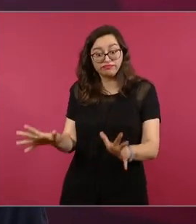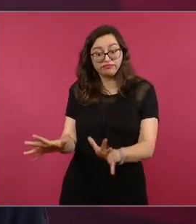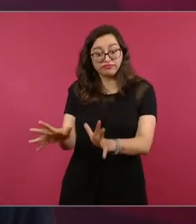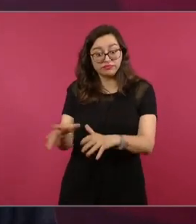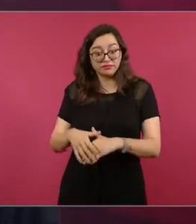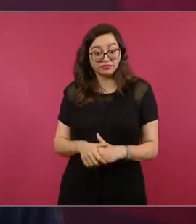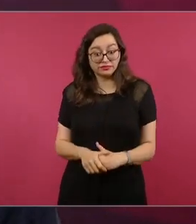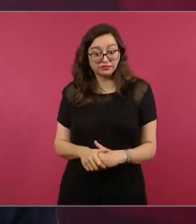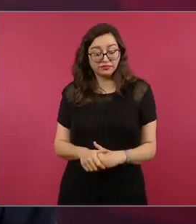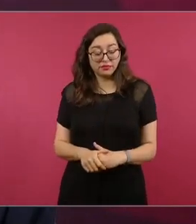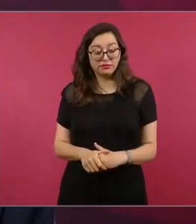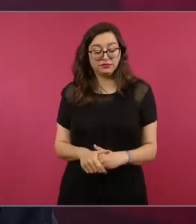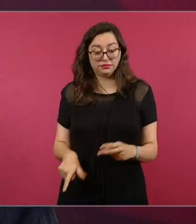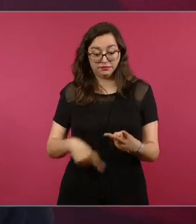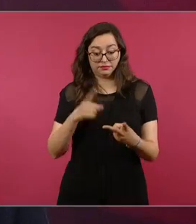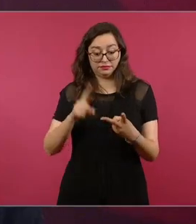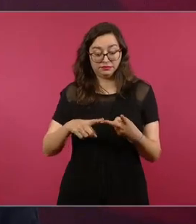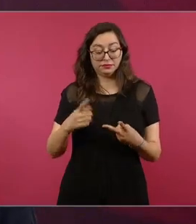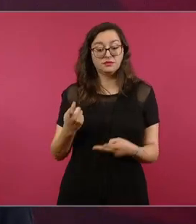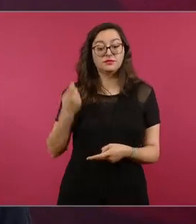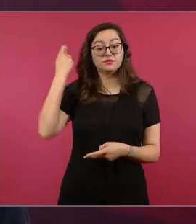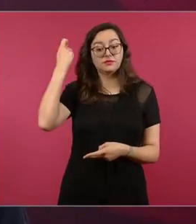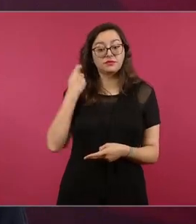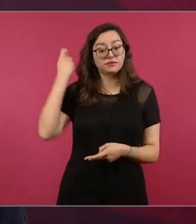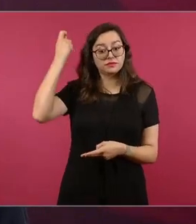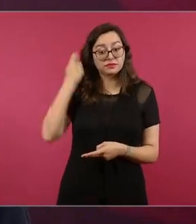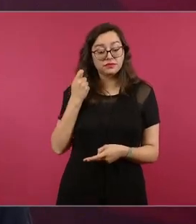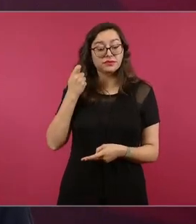va a la pensión de adultos mayores